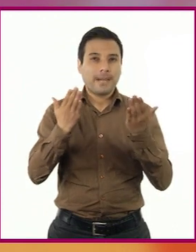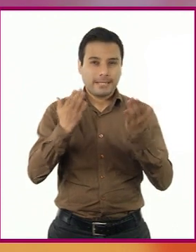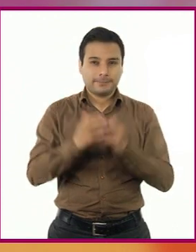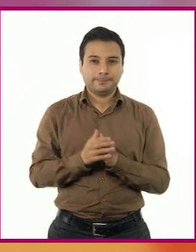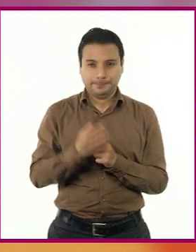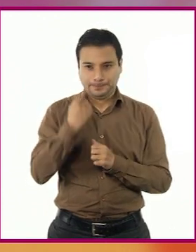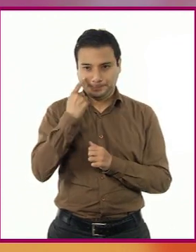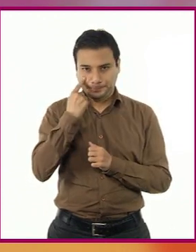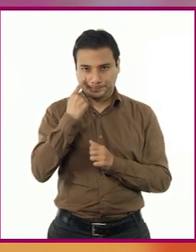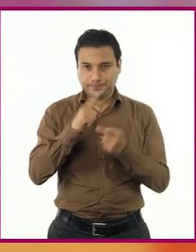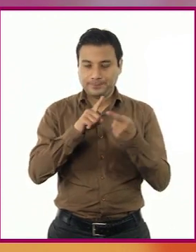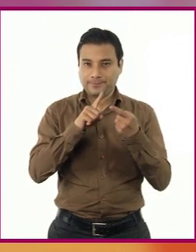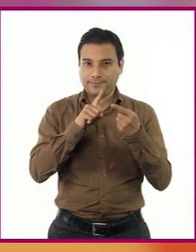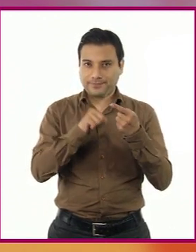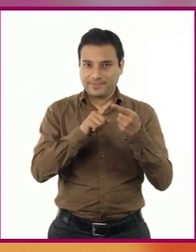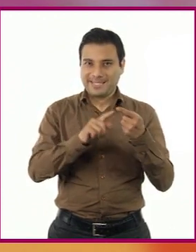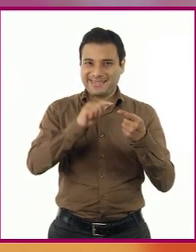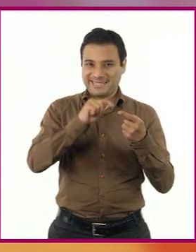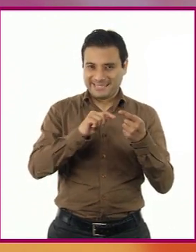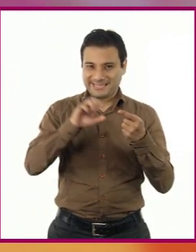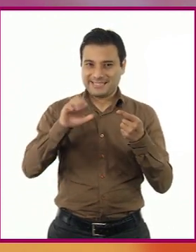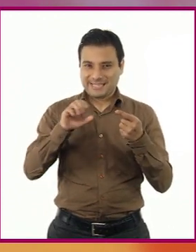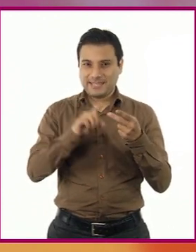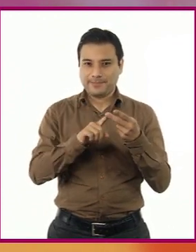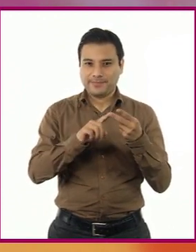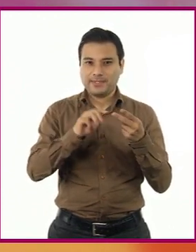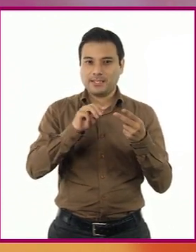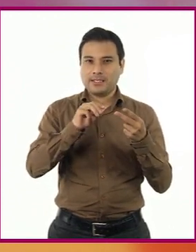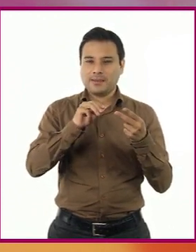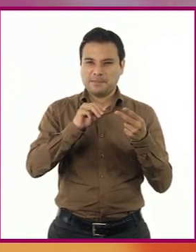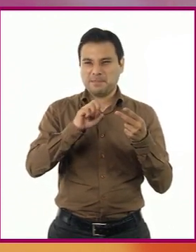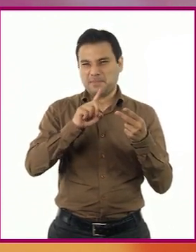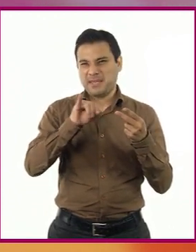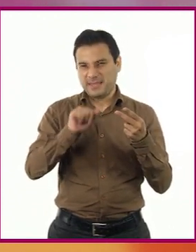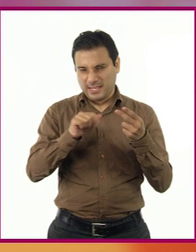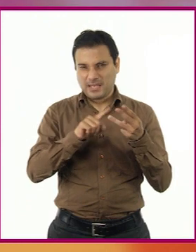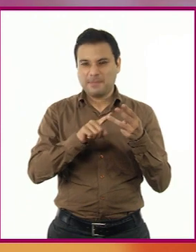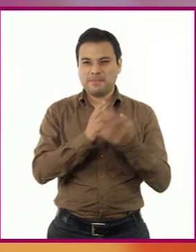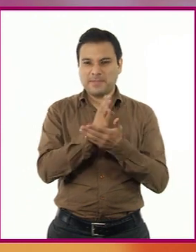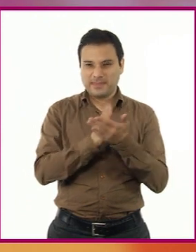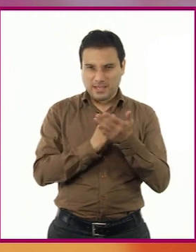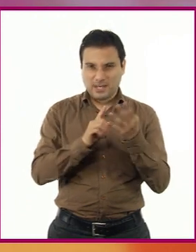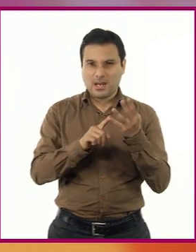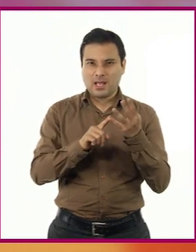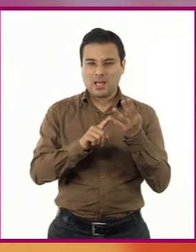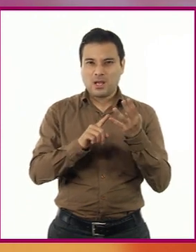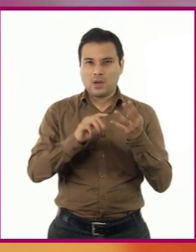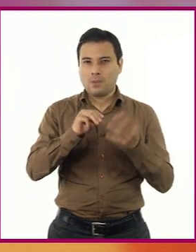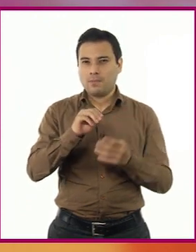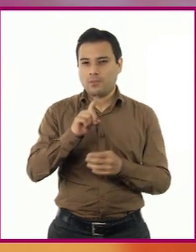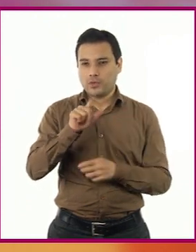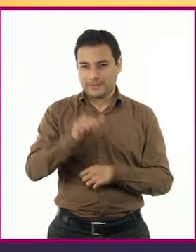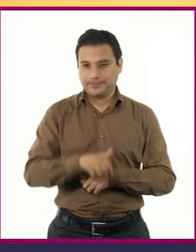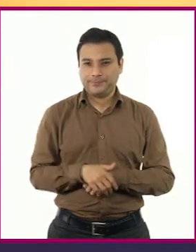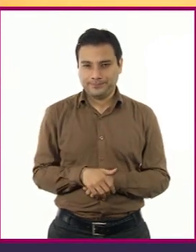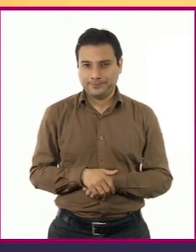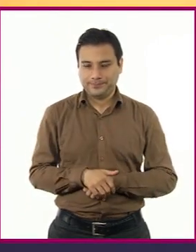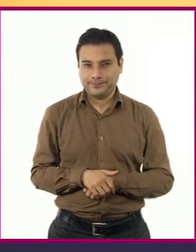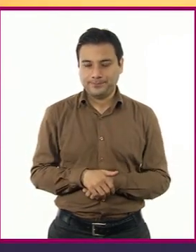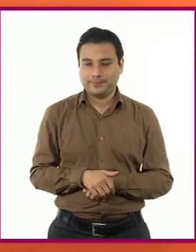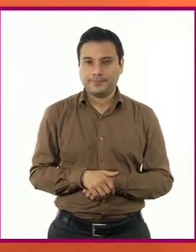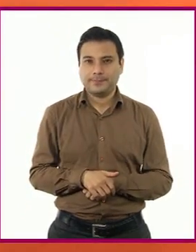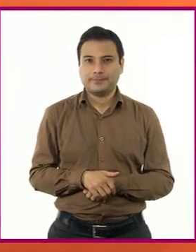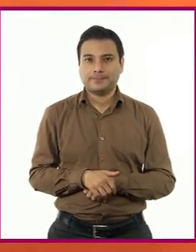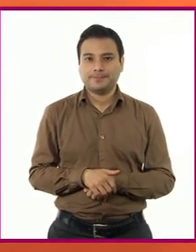media, mediana y moda, y dispersión, rango y desviación media de dos conjuntos de datos.